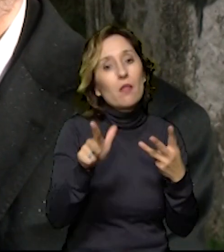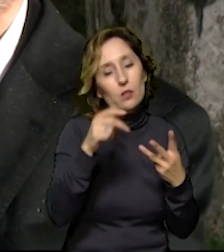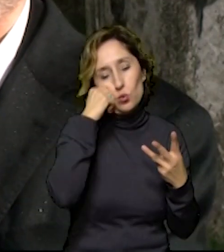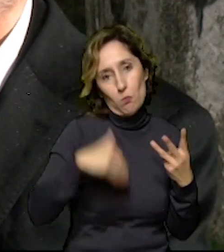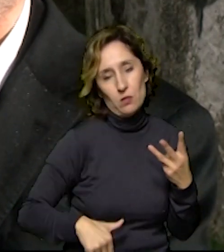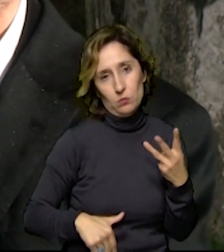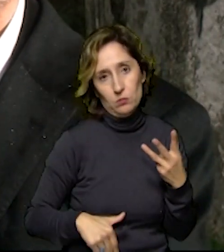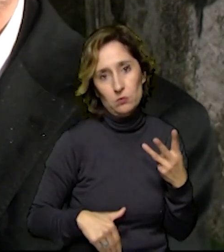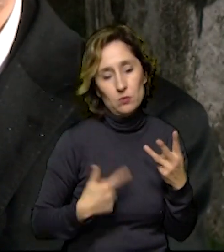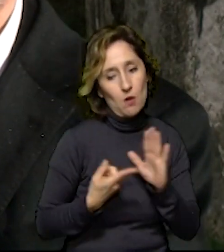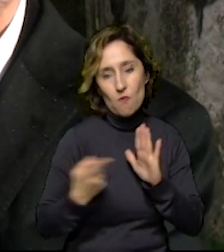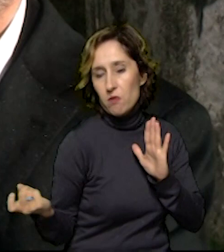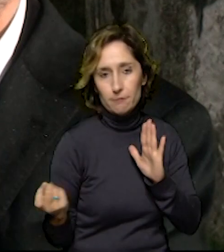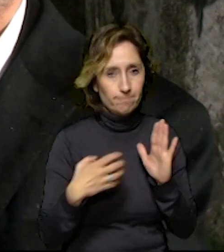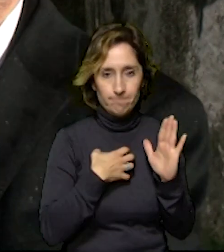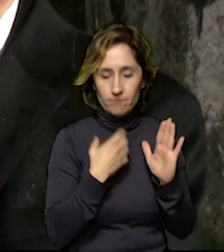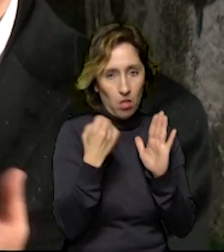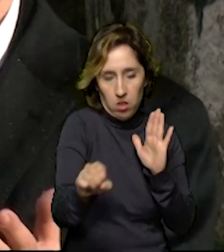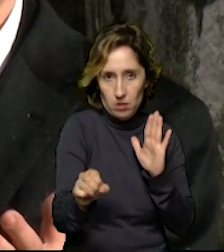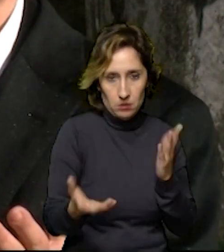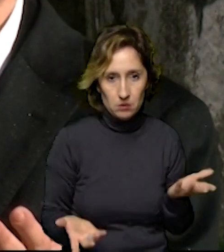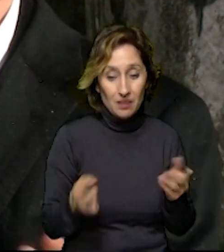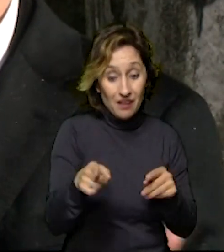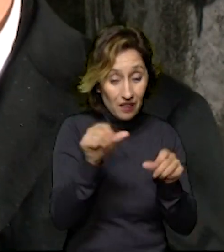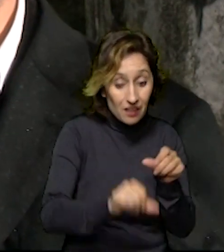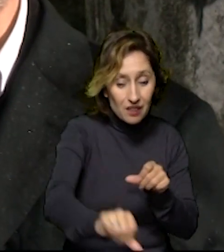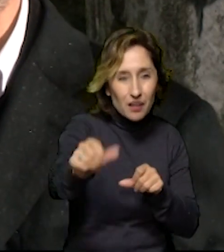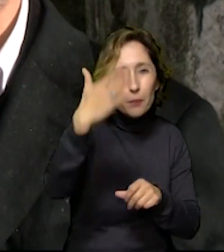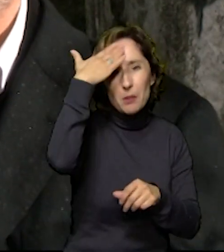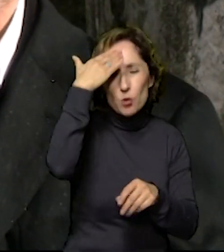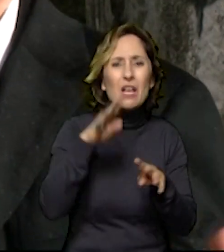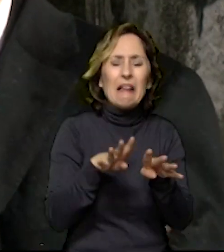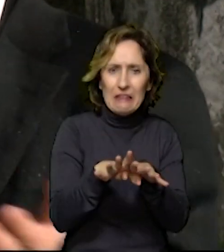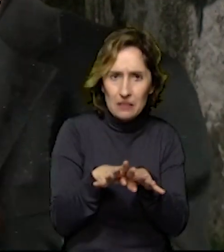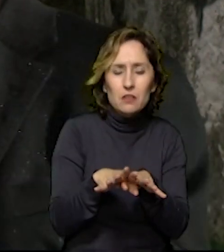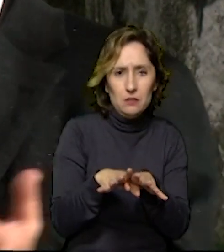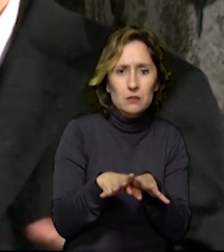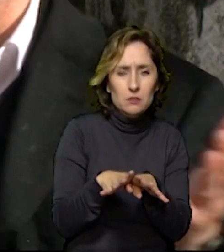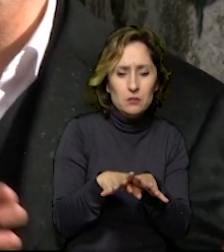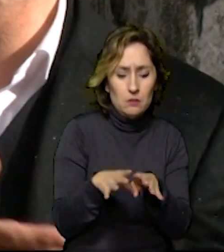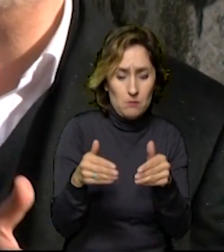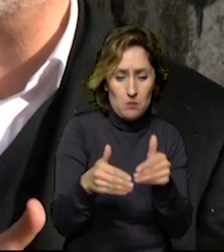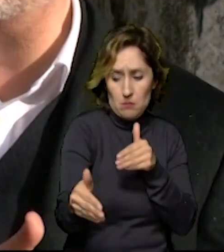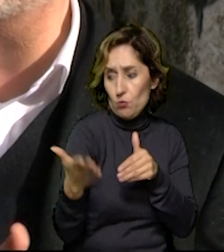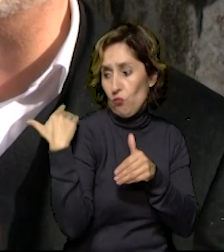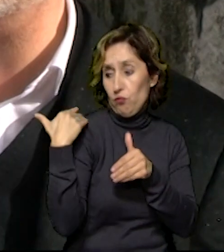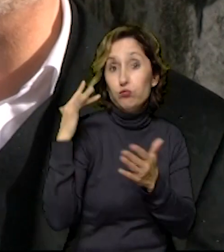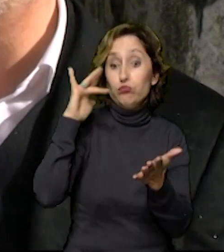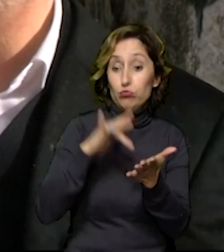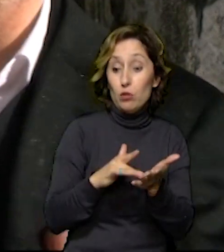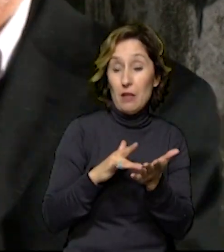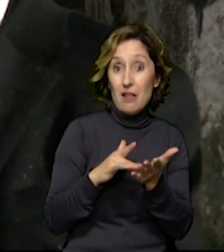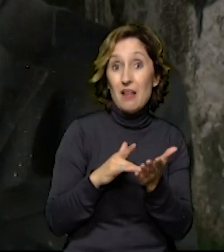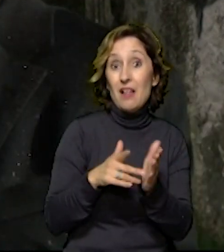y nadie los puede vulnerar. A partir de ahí, hablemos de memoria crítica, para que no se repita esa vulneración que se ha dado en el